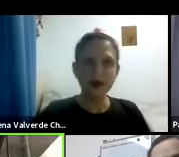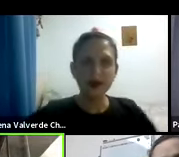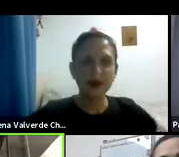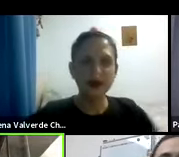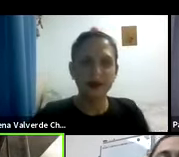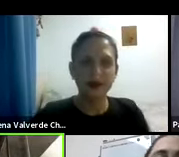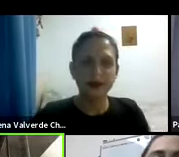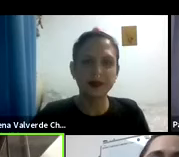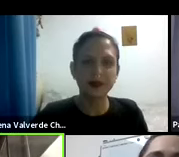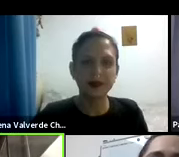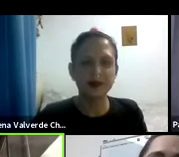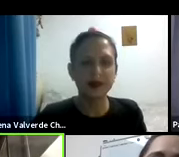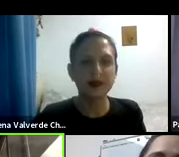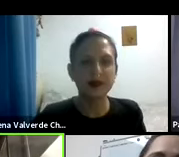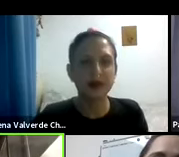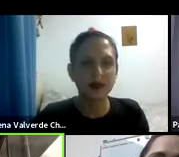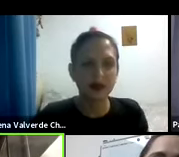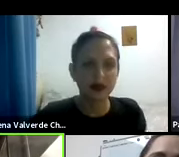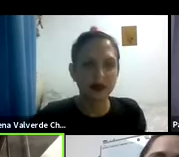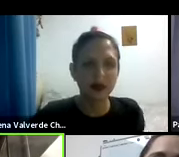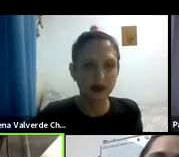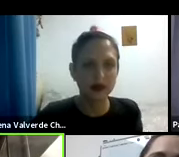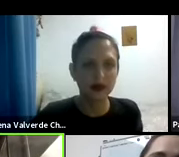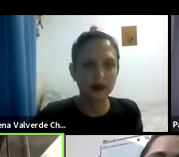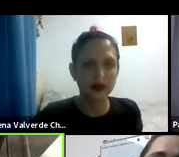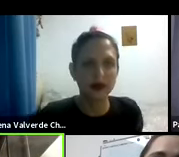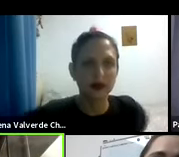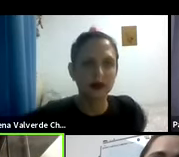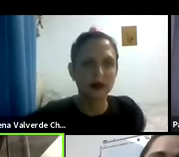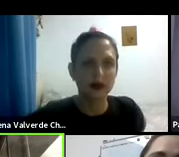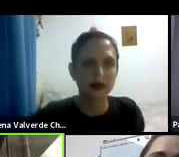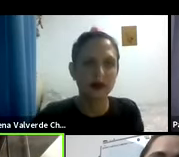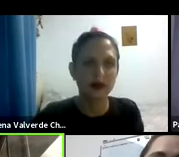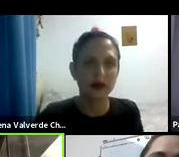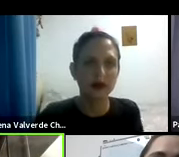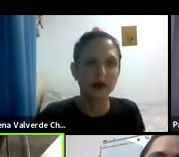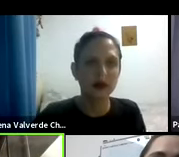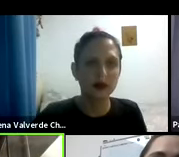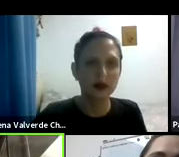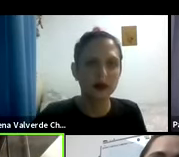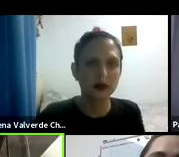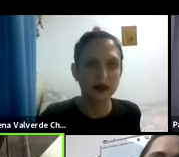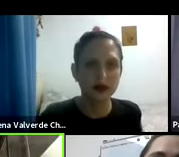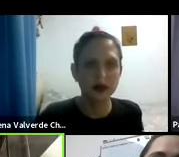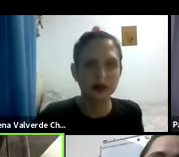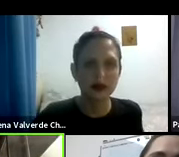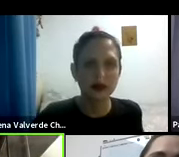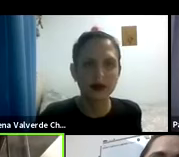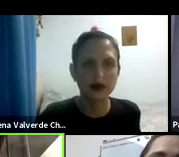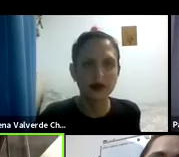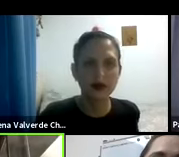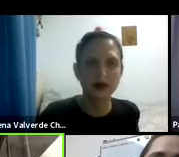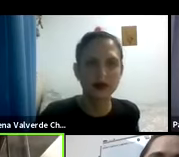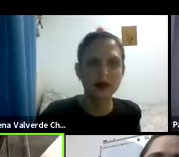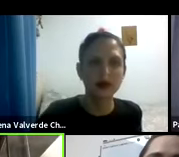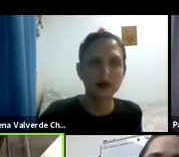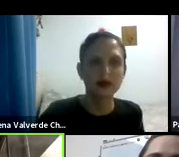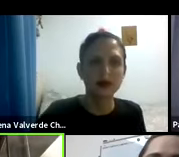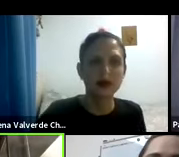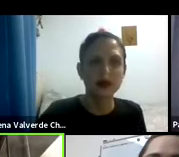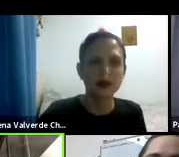que tiene una familia y en apariencia la familia era muy unida y el papá no quería nada que ver con esa